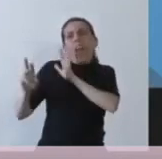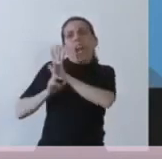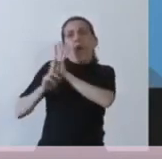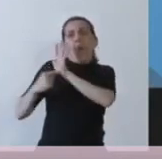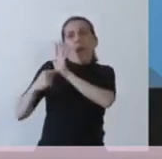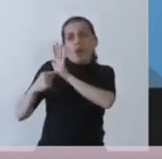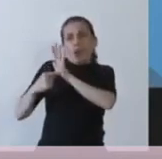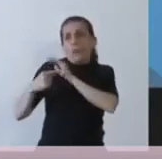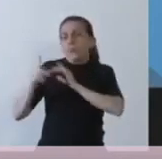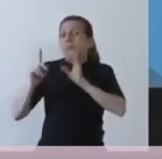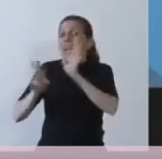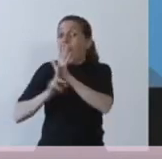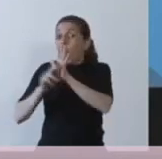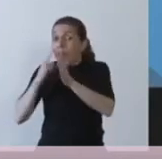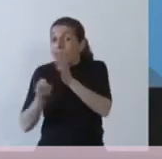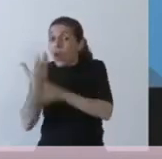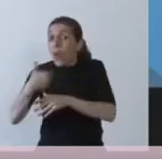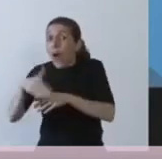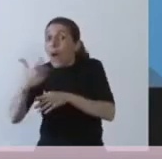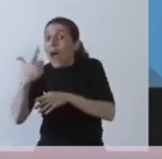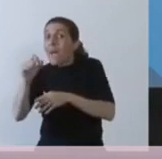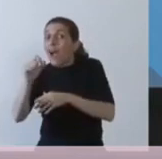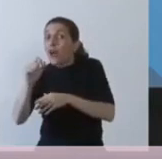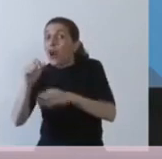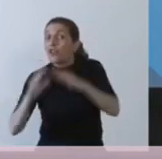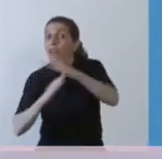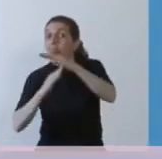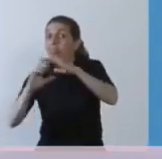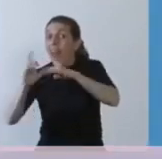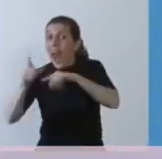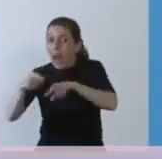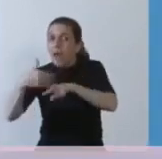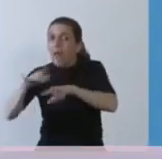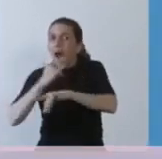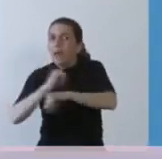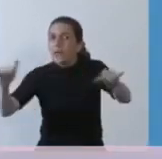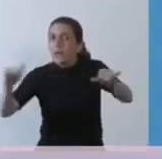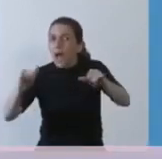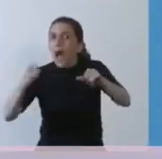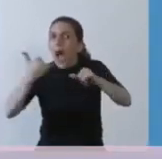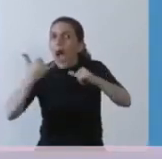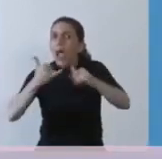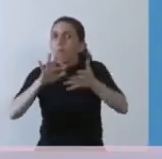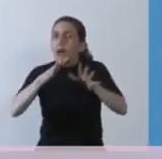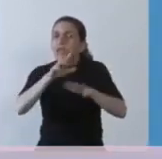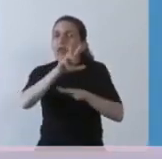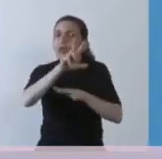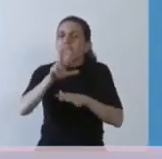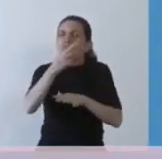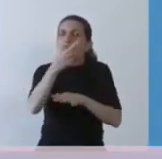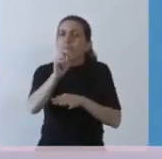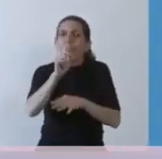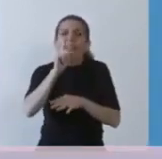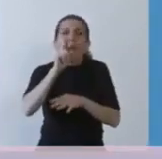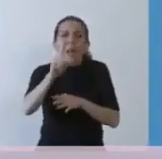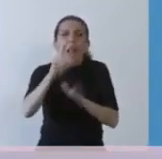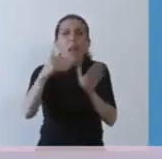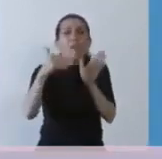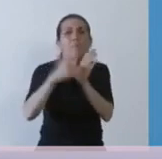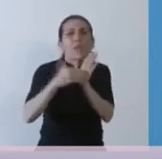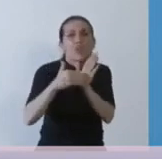anunciará El Banco Central en los próximos días que incorporará aproximadamente un monto de unos 320.000